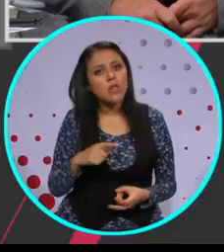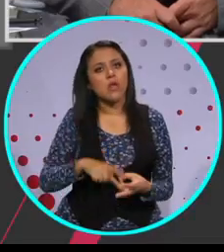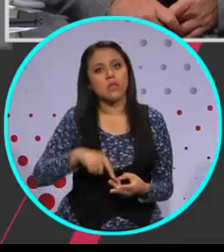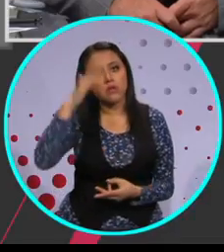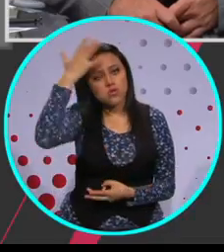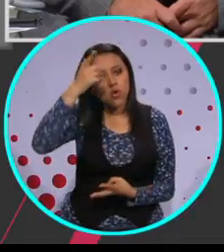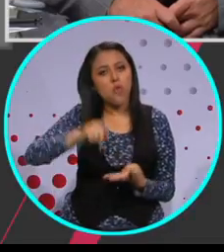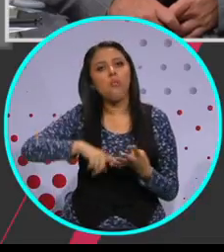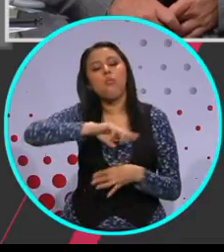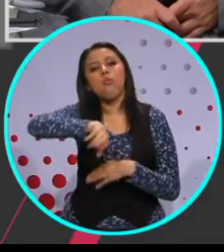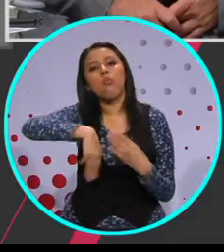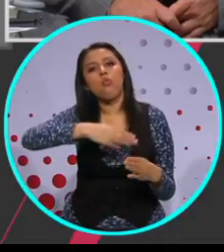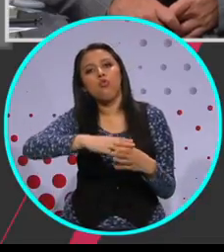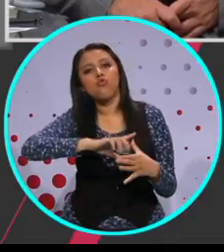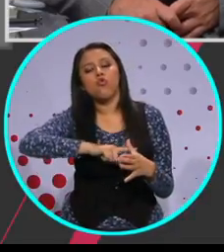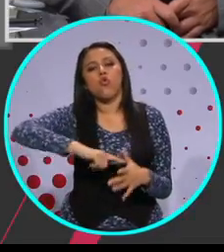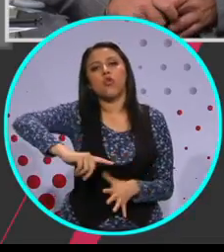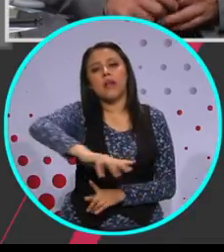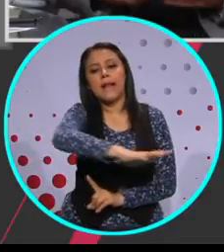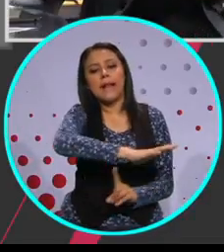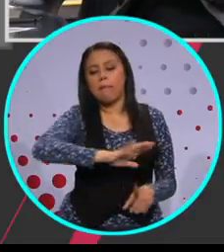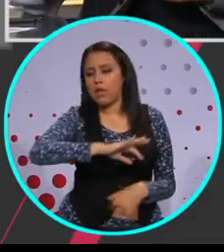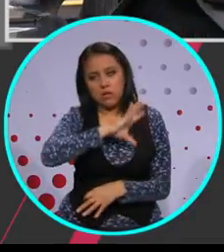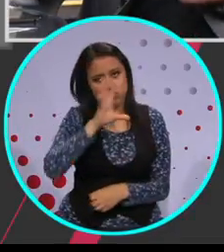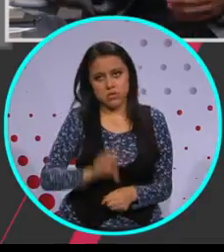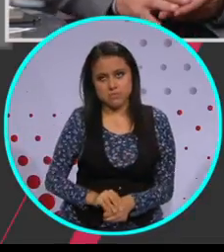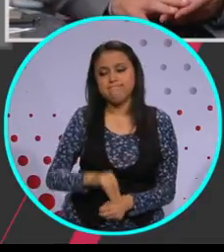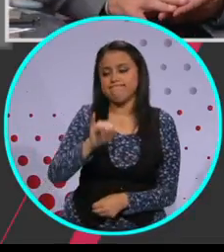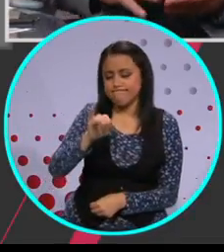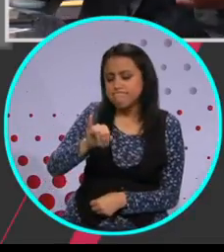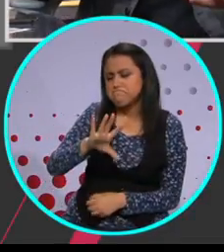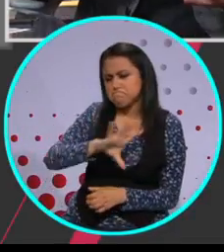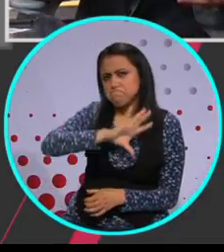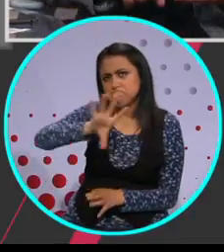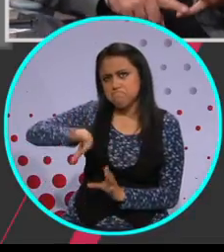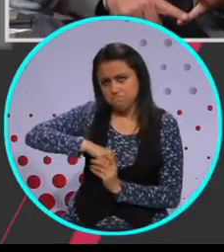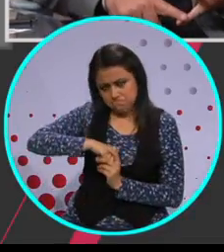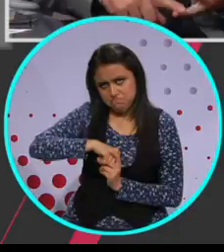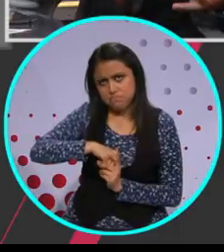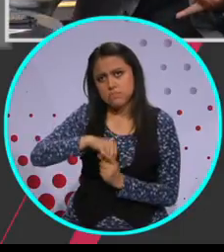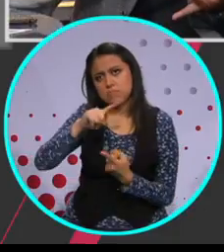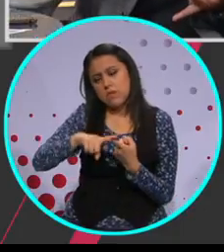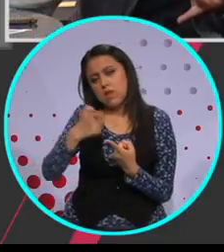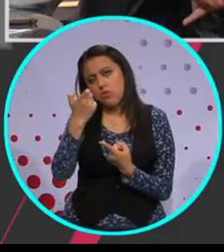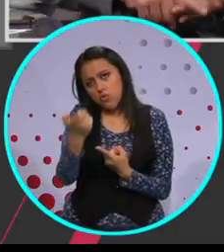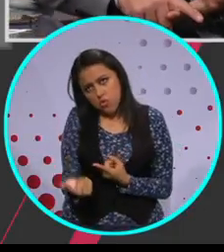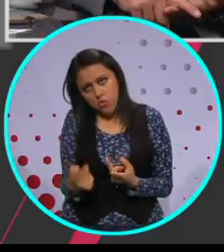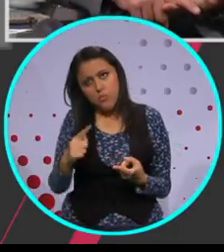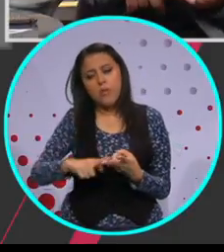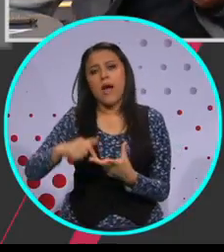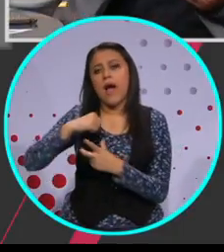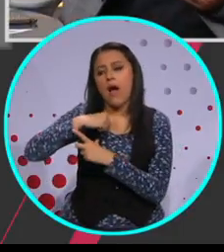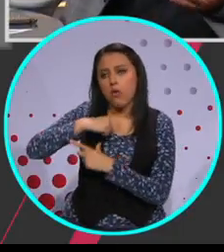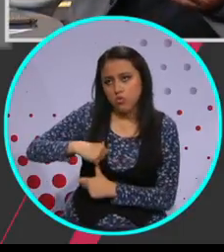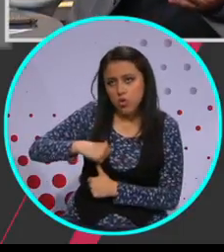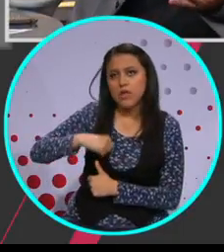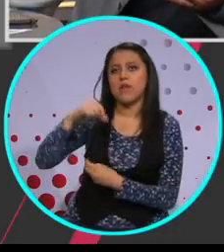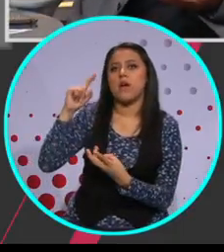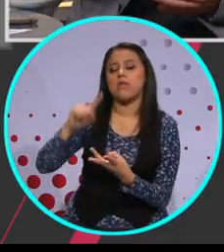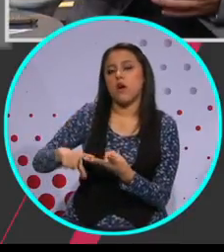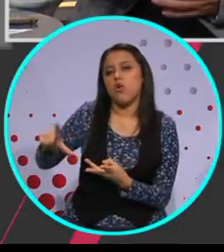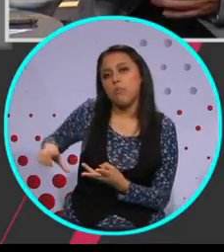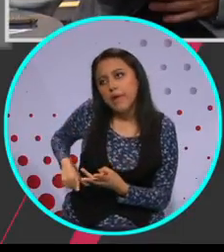del mundo del clima de todo no si cada quien se lo puede atribuir a su situación económica o a su autoridad más cercana o al